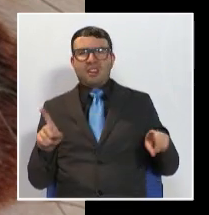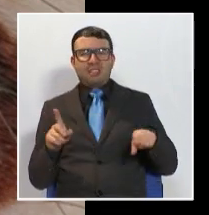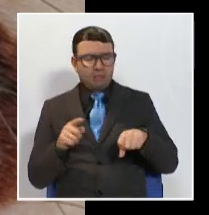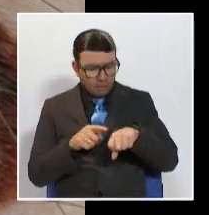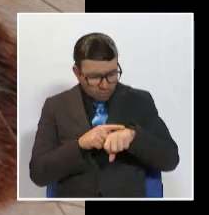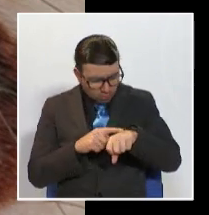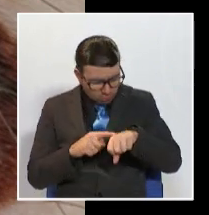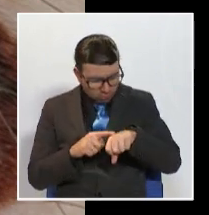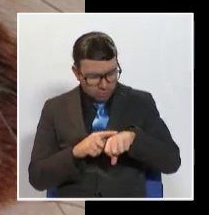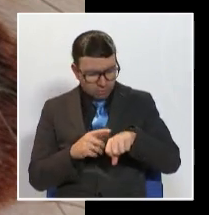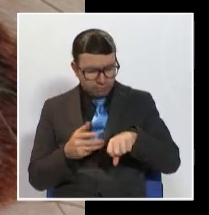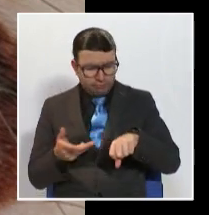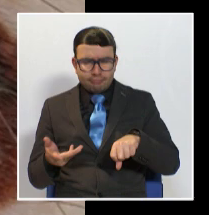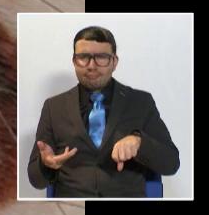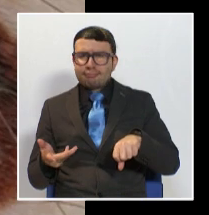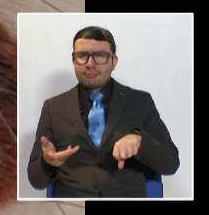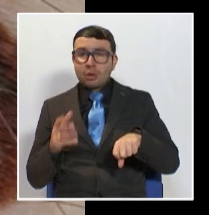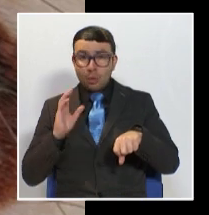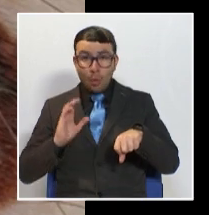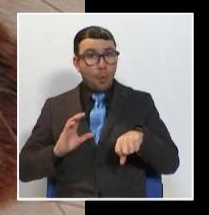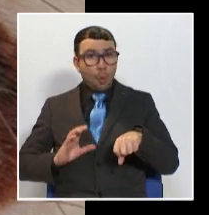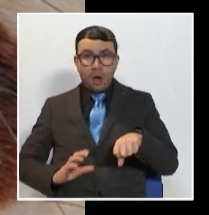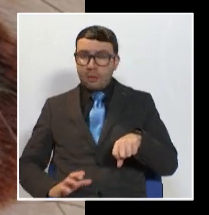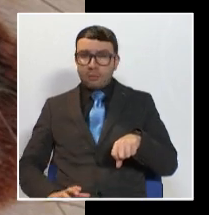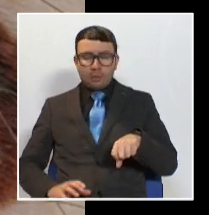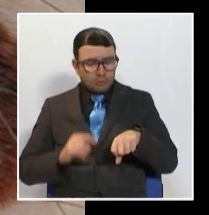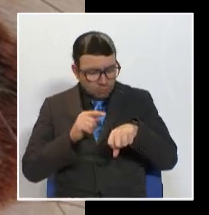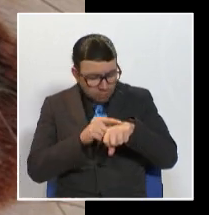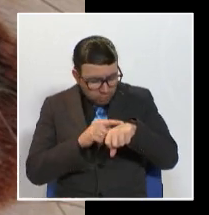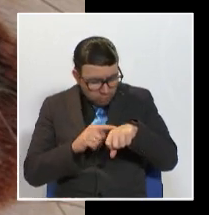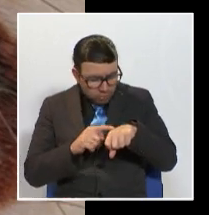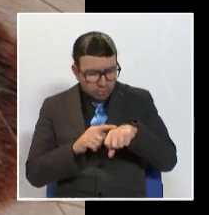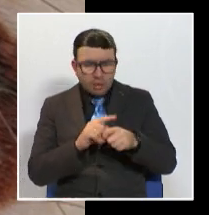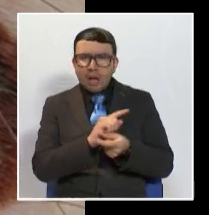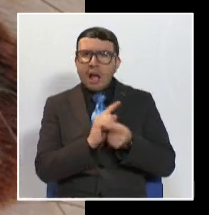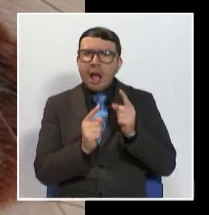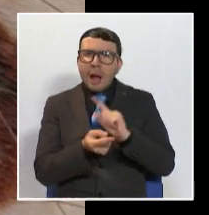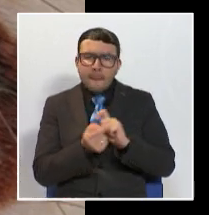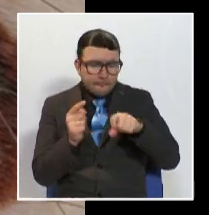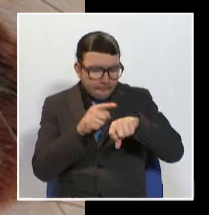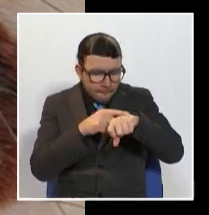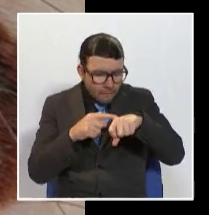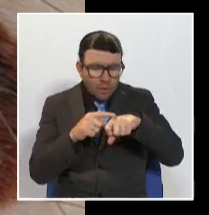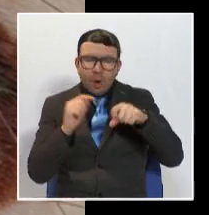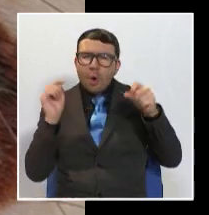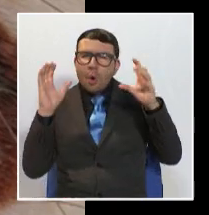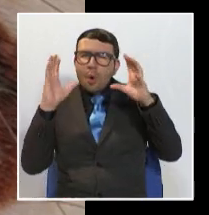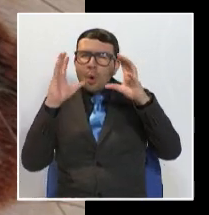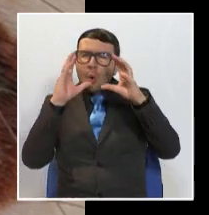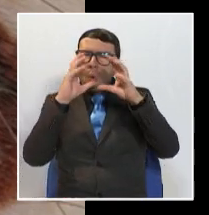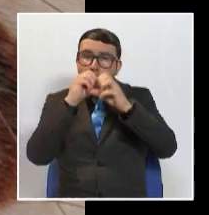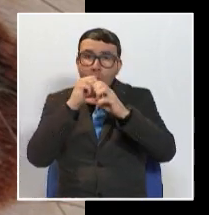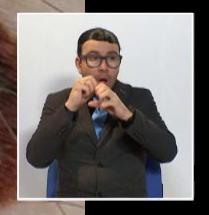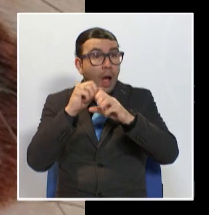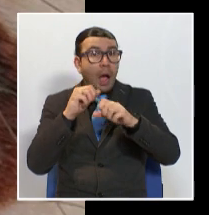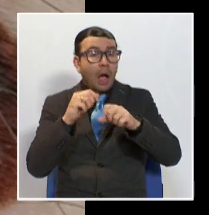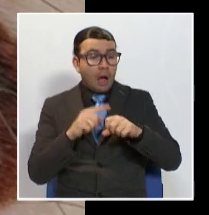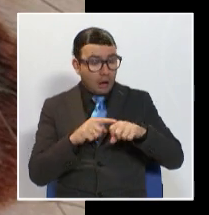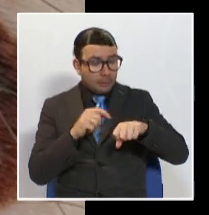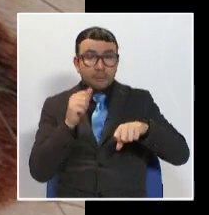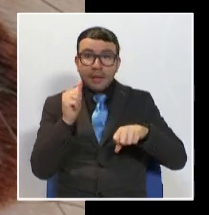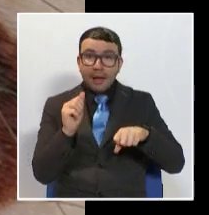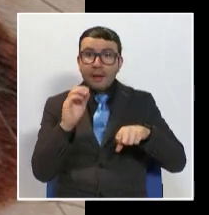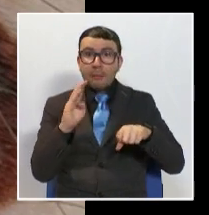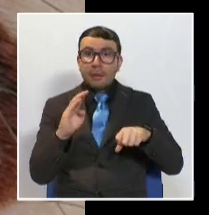mancha en el cuerpo que tenga unos cambios de colores, sobre todo colores oscuros, siempre vamos a recurrir al ABCD. Esto es